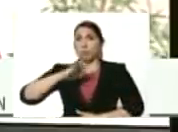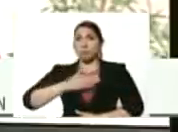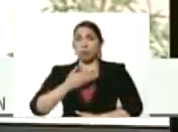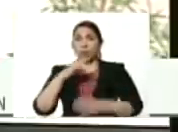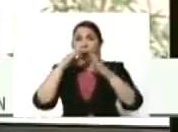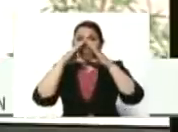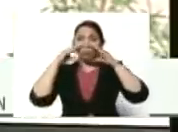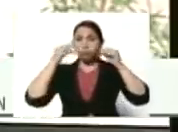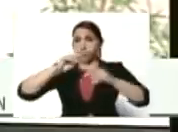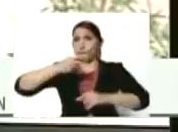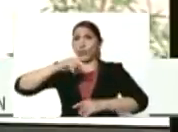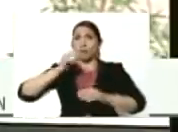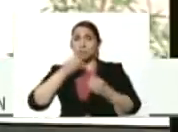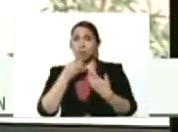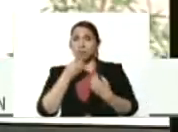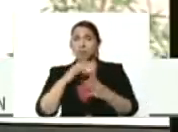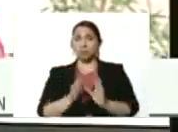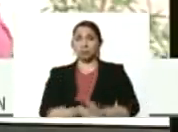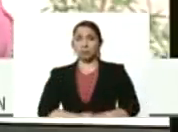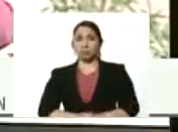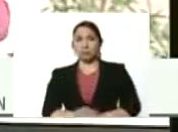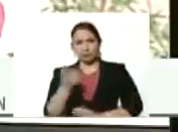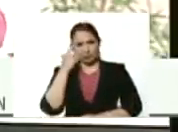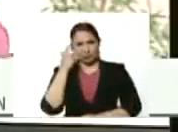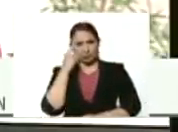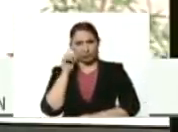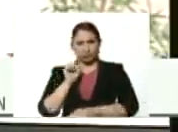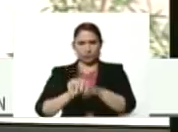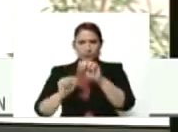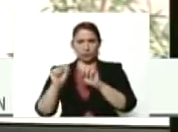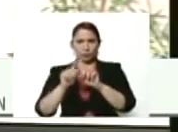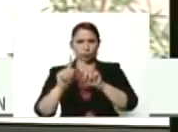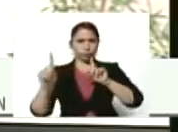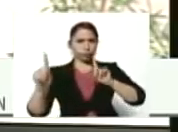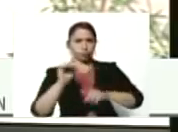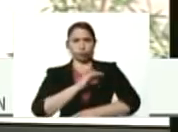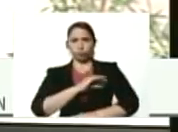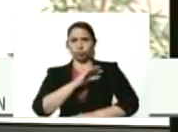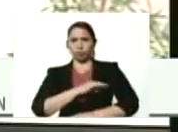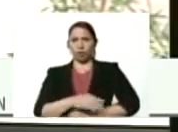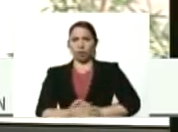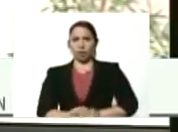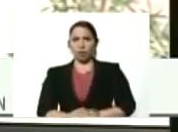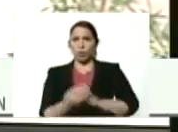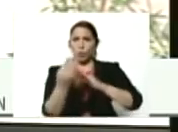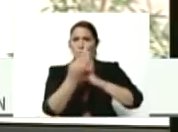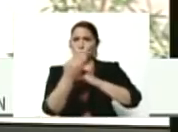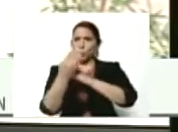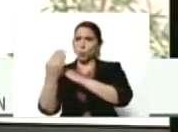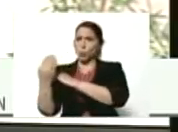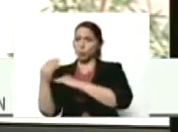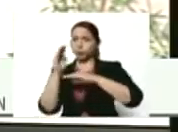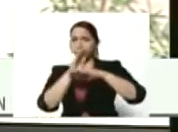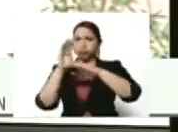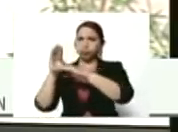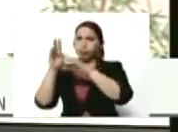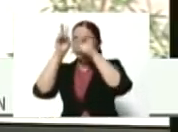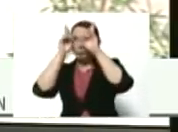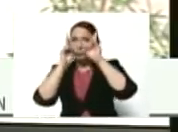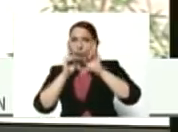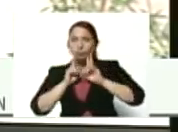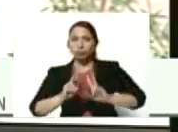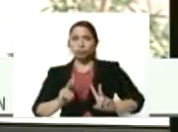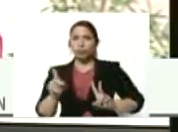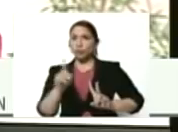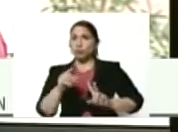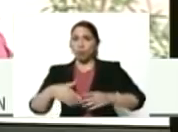bien. Ya saben, la prevención, el distanciamiento, los cuidados, el aseo, no darse la